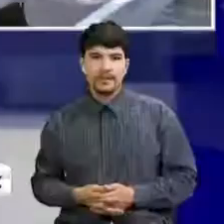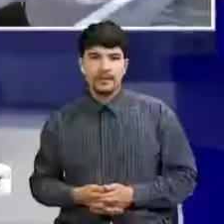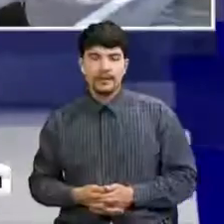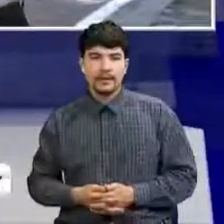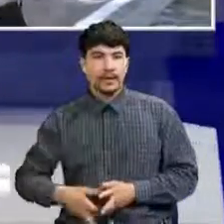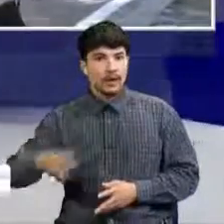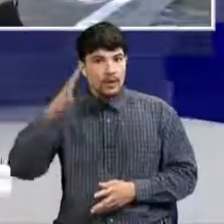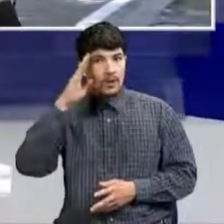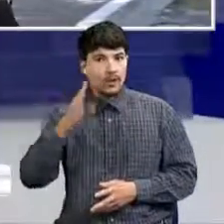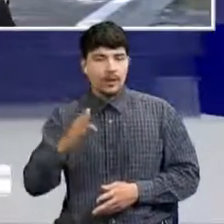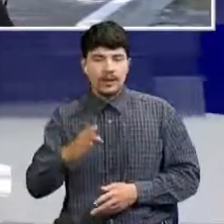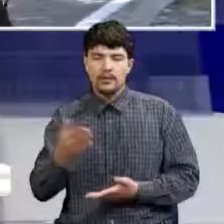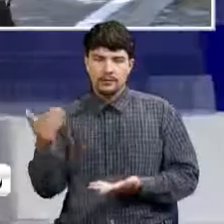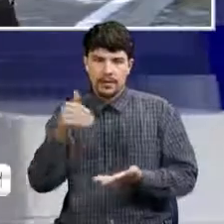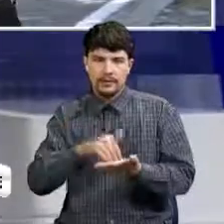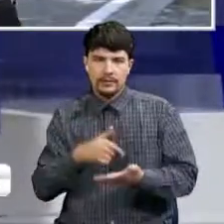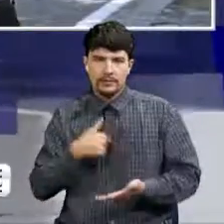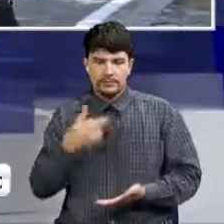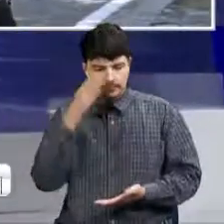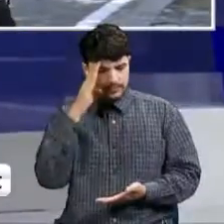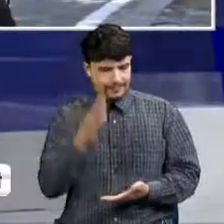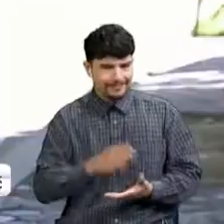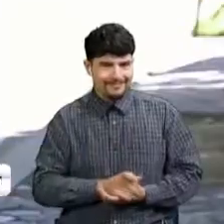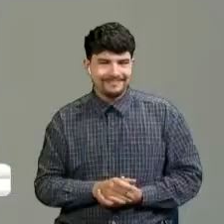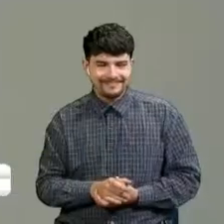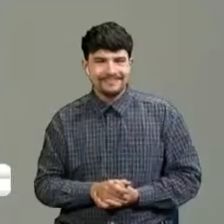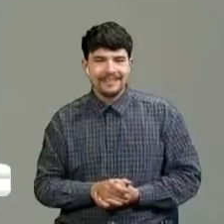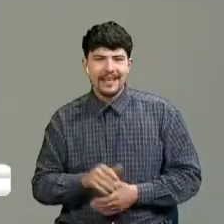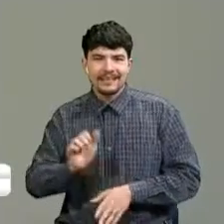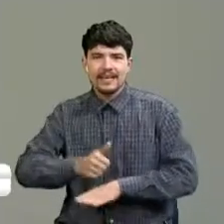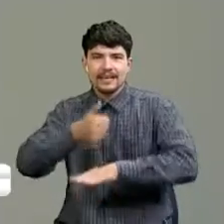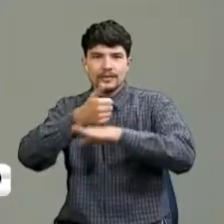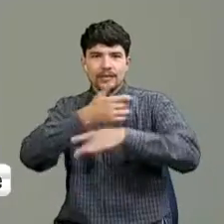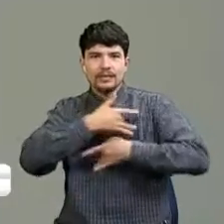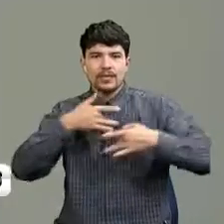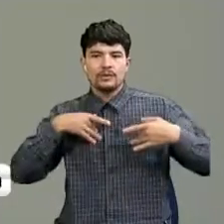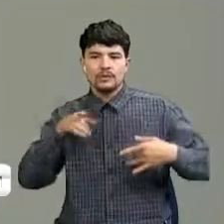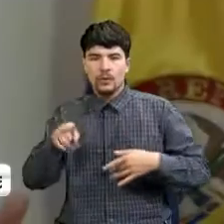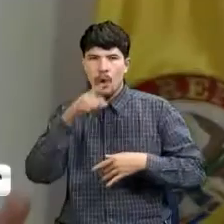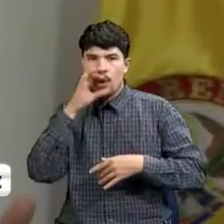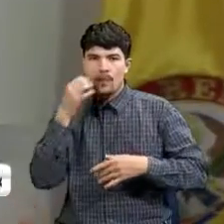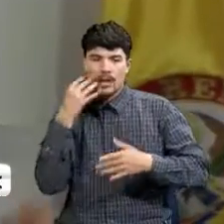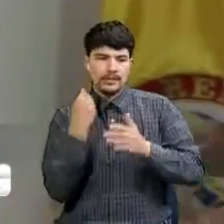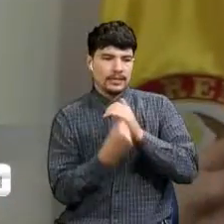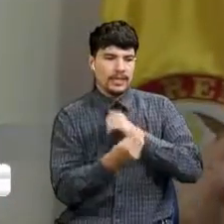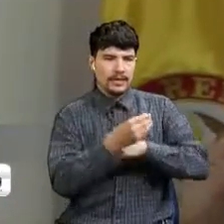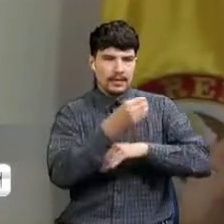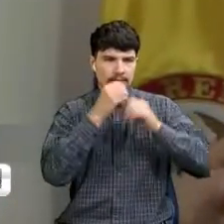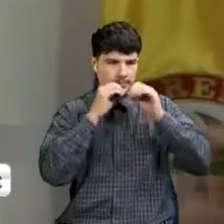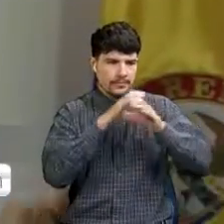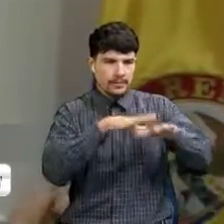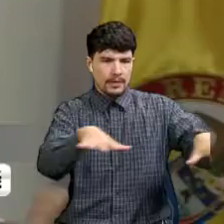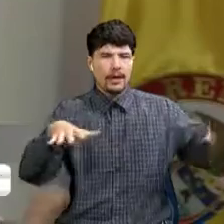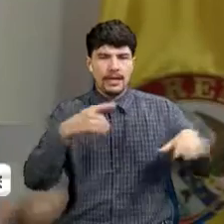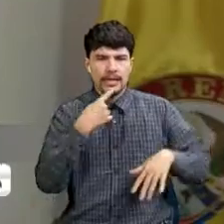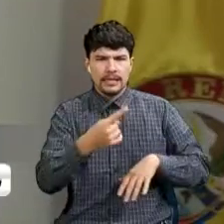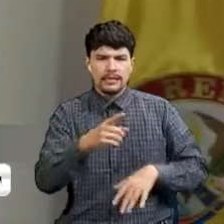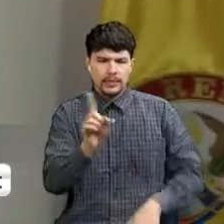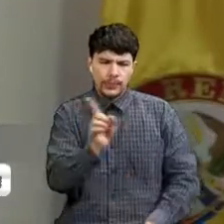Hola, de nuevo los saludos. Pues hoy el director del Instituto de Salud del Norte de Santander salió a desmentir por nerviosismo en